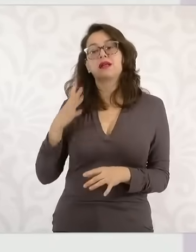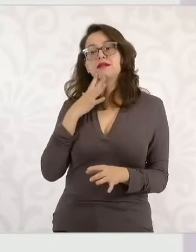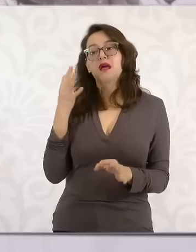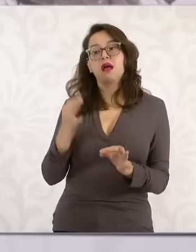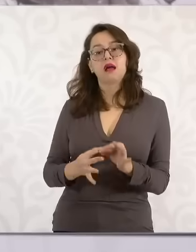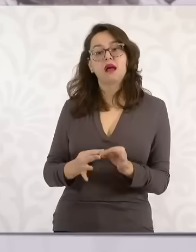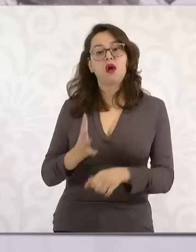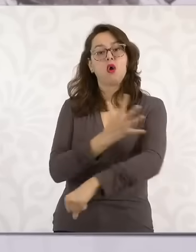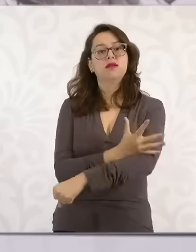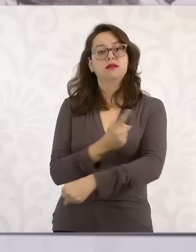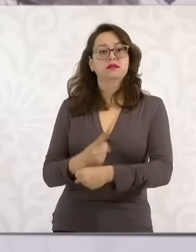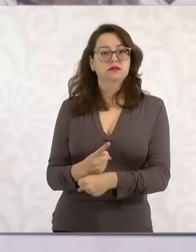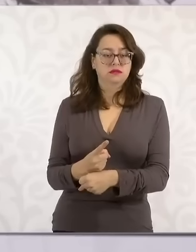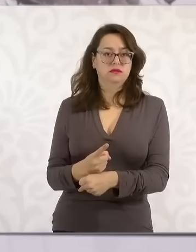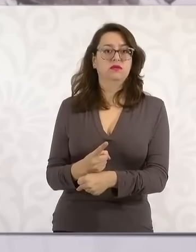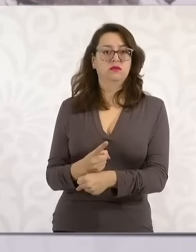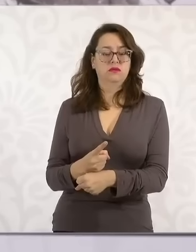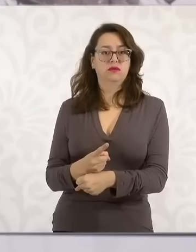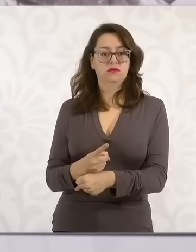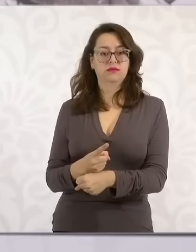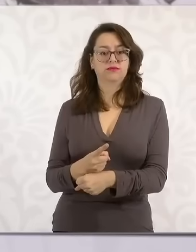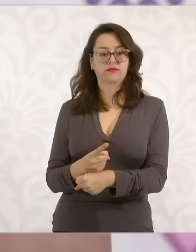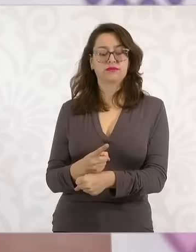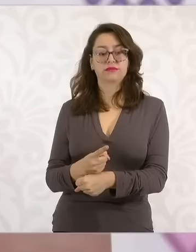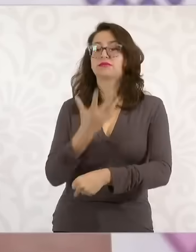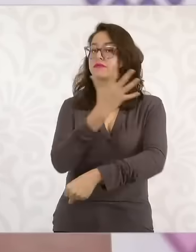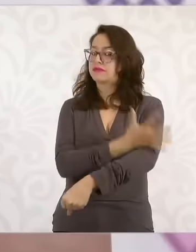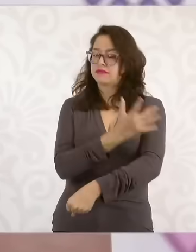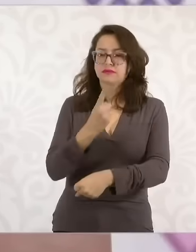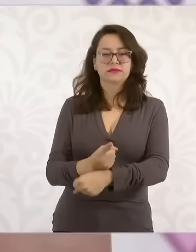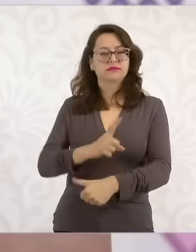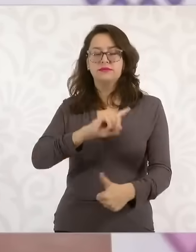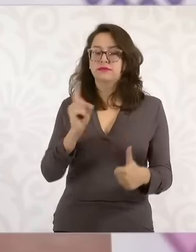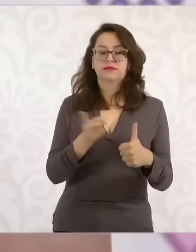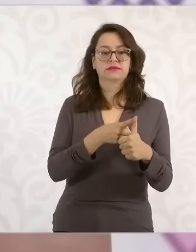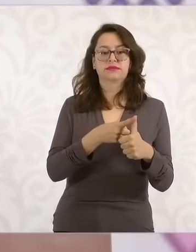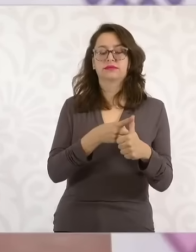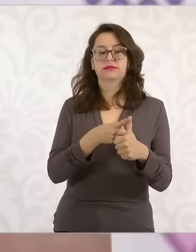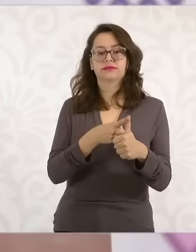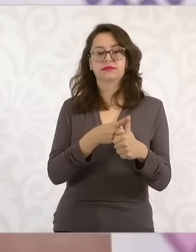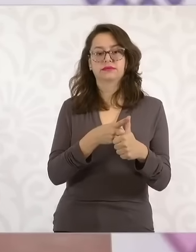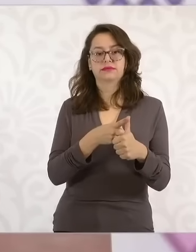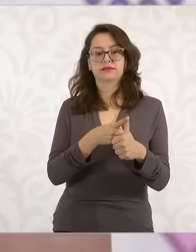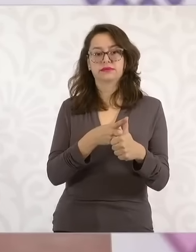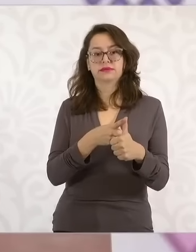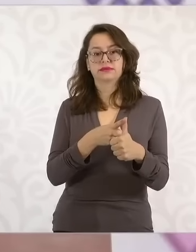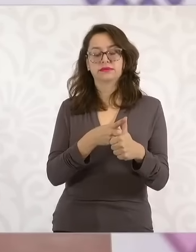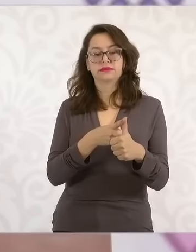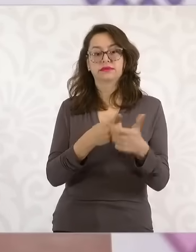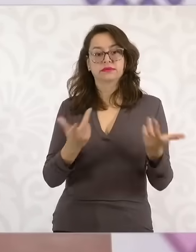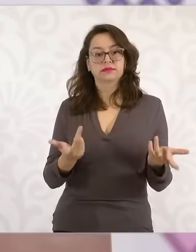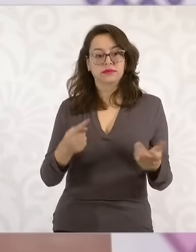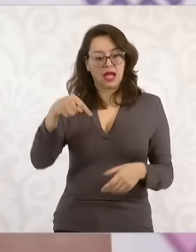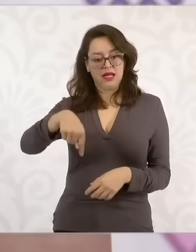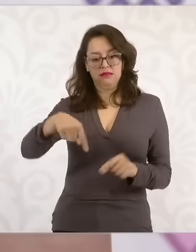honestidad. porque nosotros vivimos en